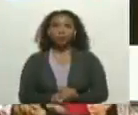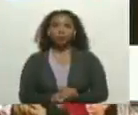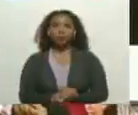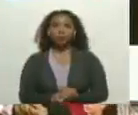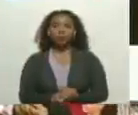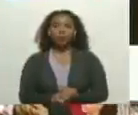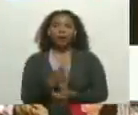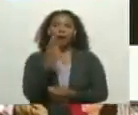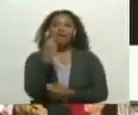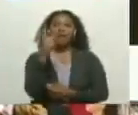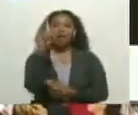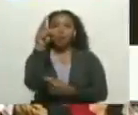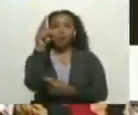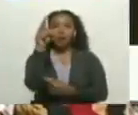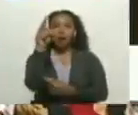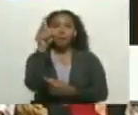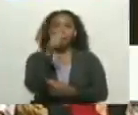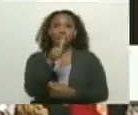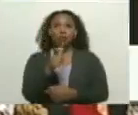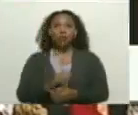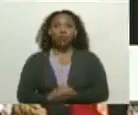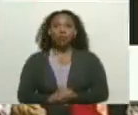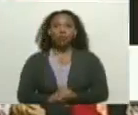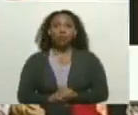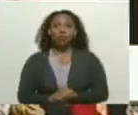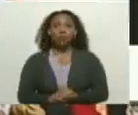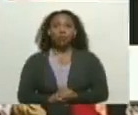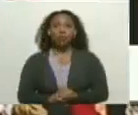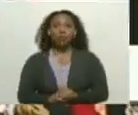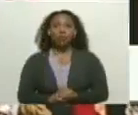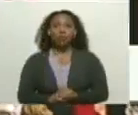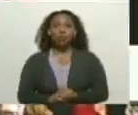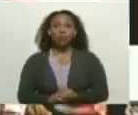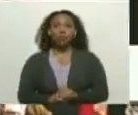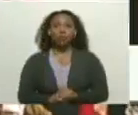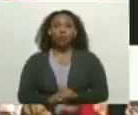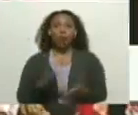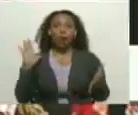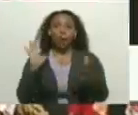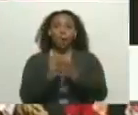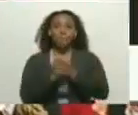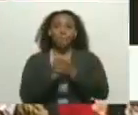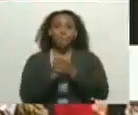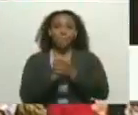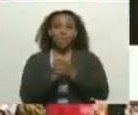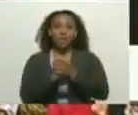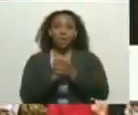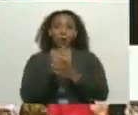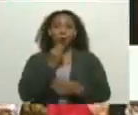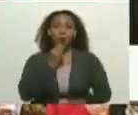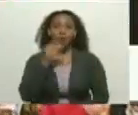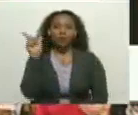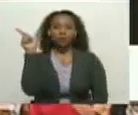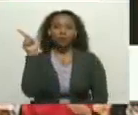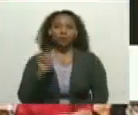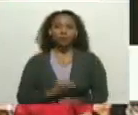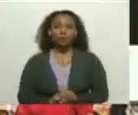Falta una firma del compromiso. Compañera de la JP sube. Firme.